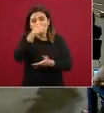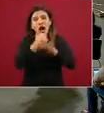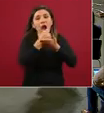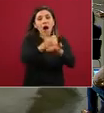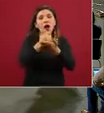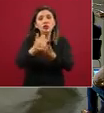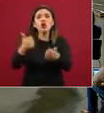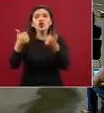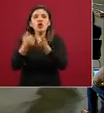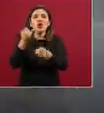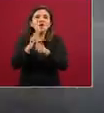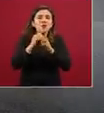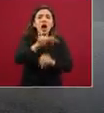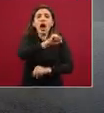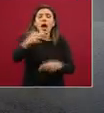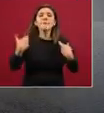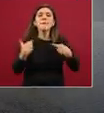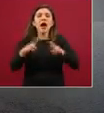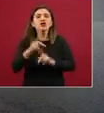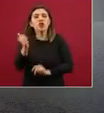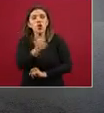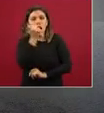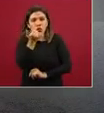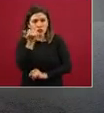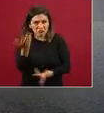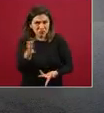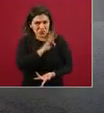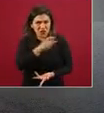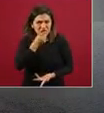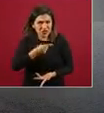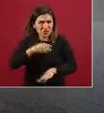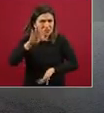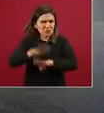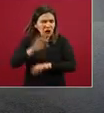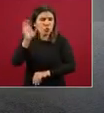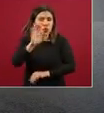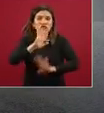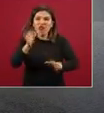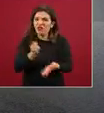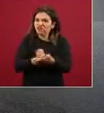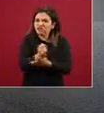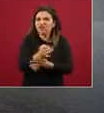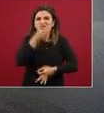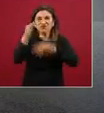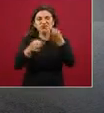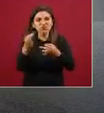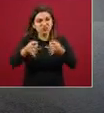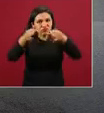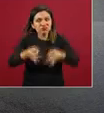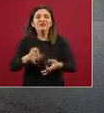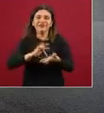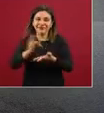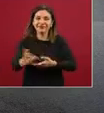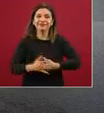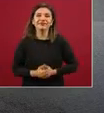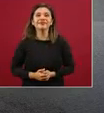ayudarle con datos, etcétera, a maestros y alumnos. ¿Nos pueden dar detalles o cuándo se podría ya tener pues esto en concreto?